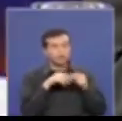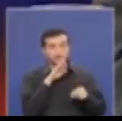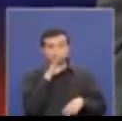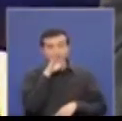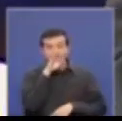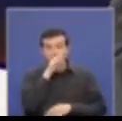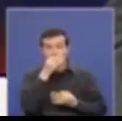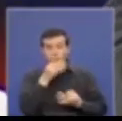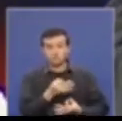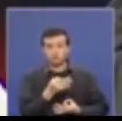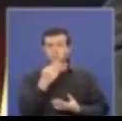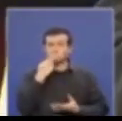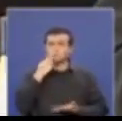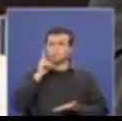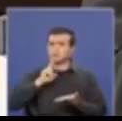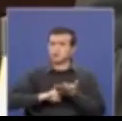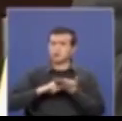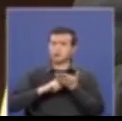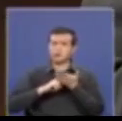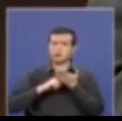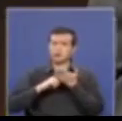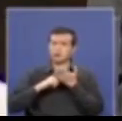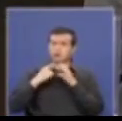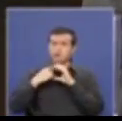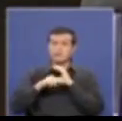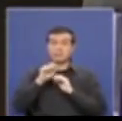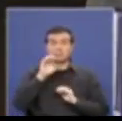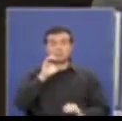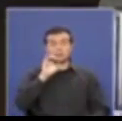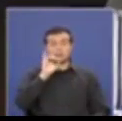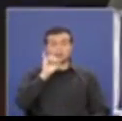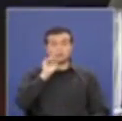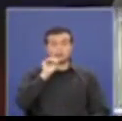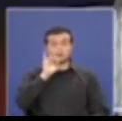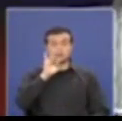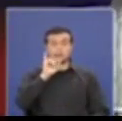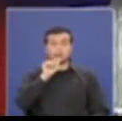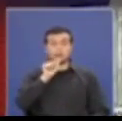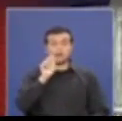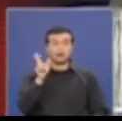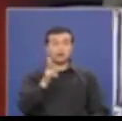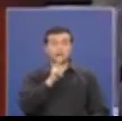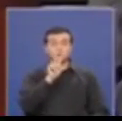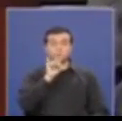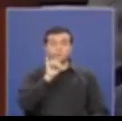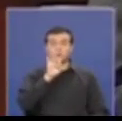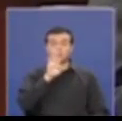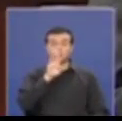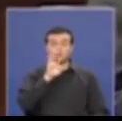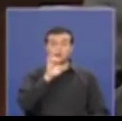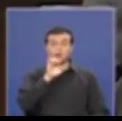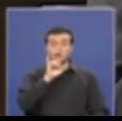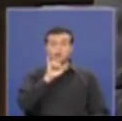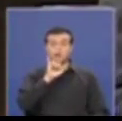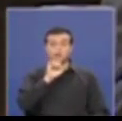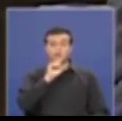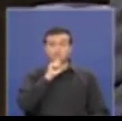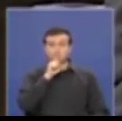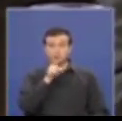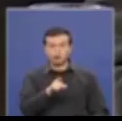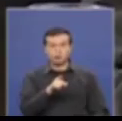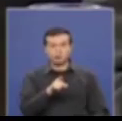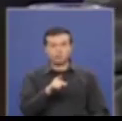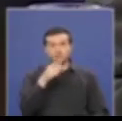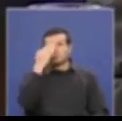llegó unas declaraciones de Cintia, gracias a Dios, Cintia Viteri, ¿no? Gracias a Dios ha sido contestada por